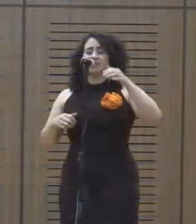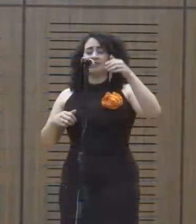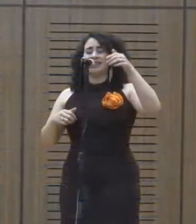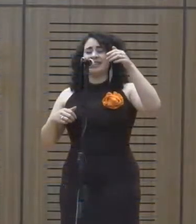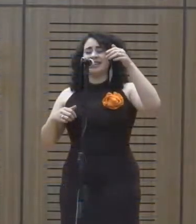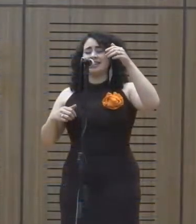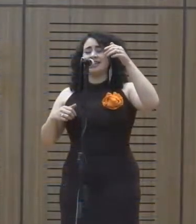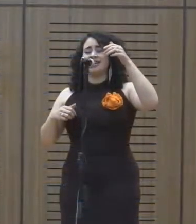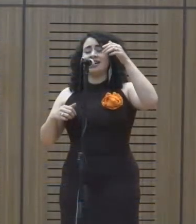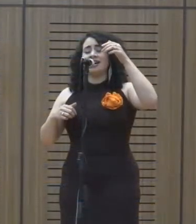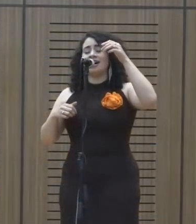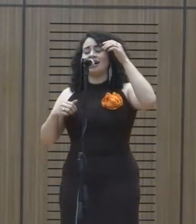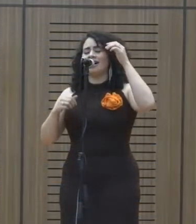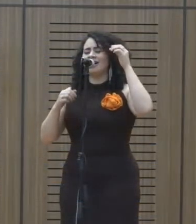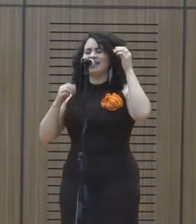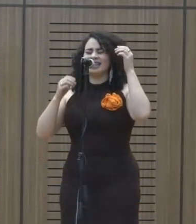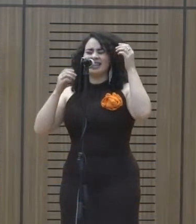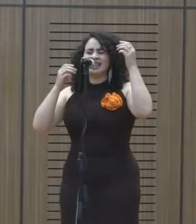rumbo de mi vida,